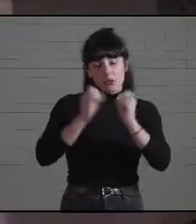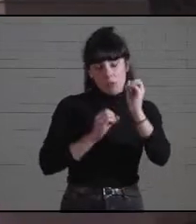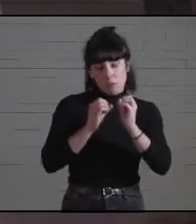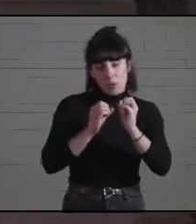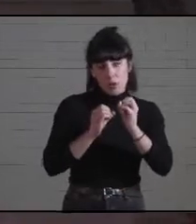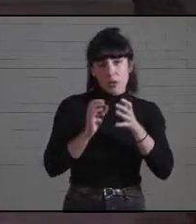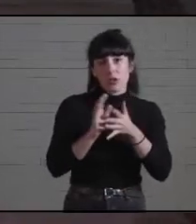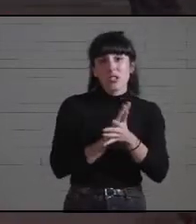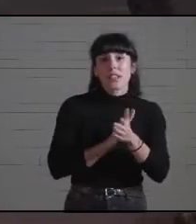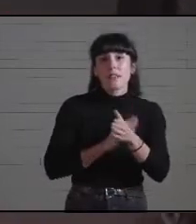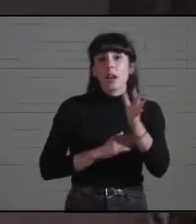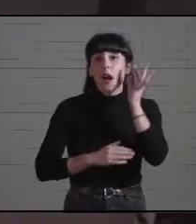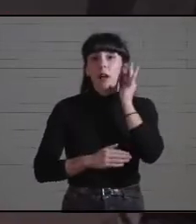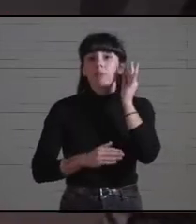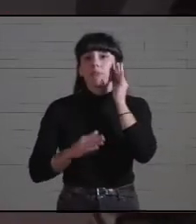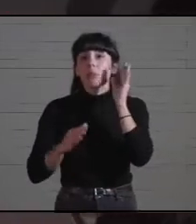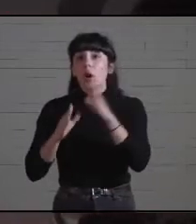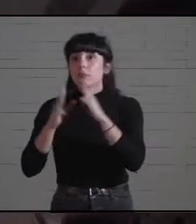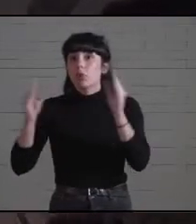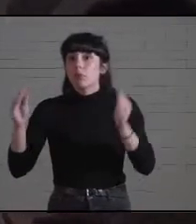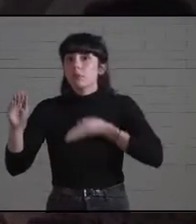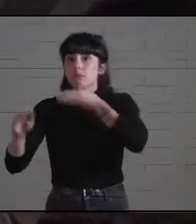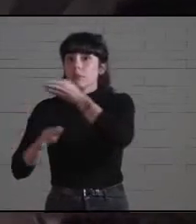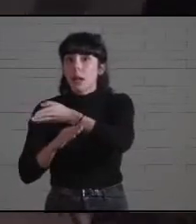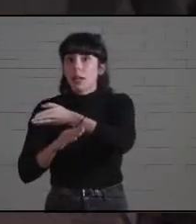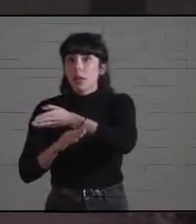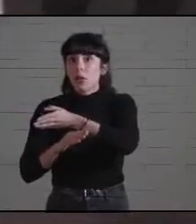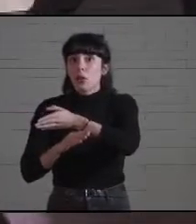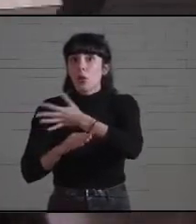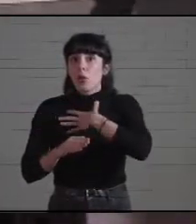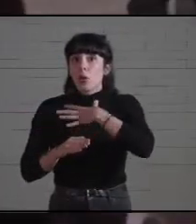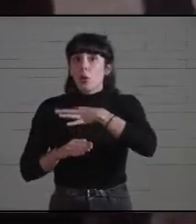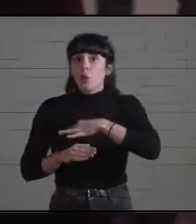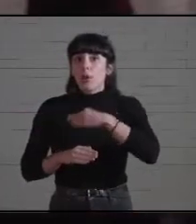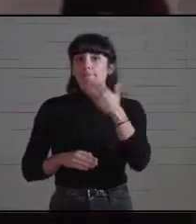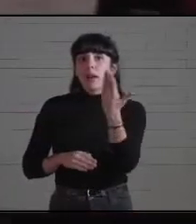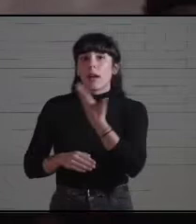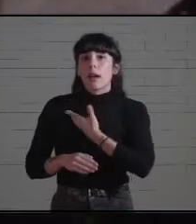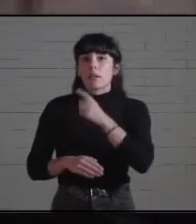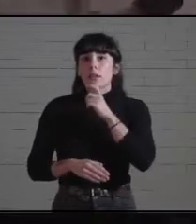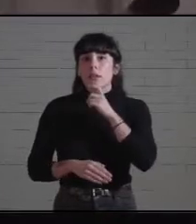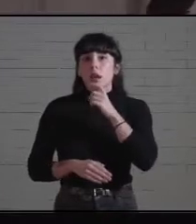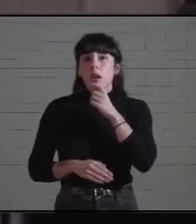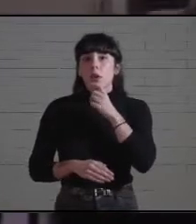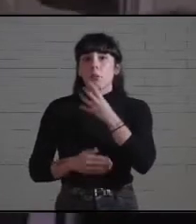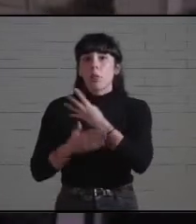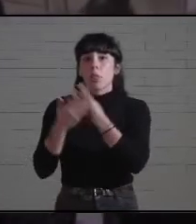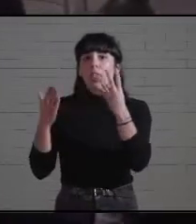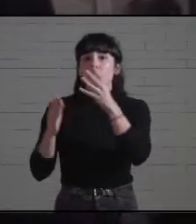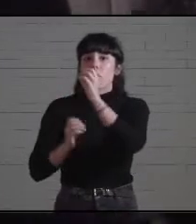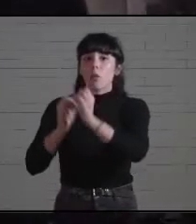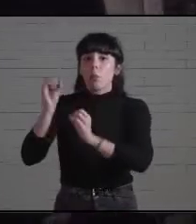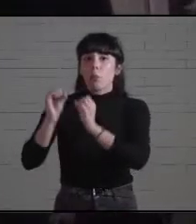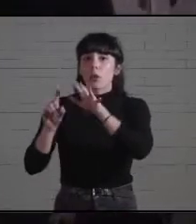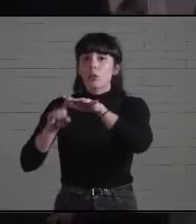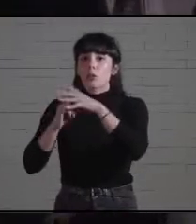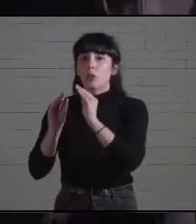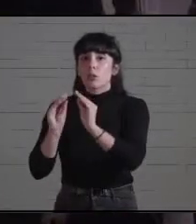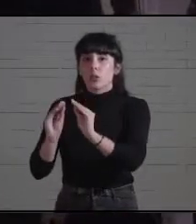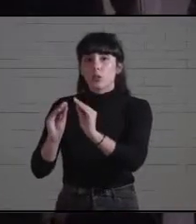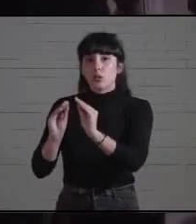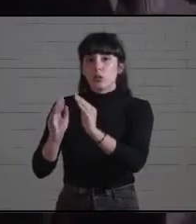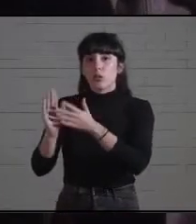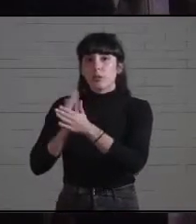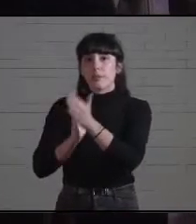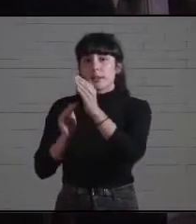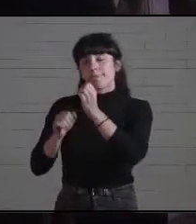mujeres universitarias, que han sufrido en un 19% de los casos una merma de